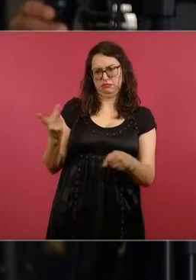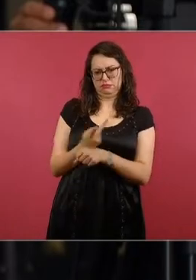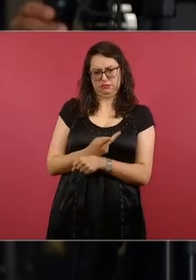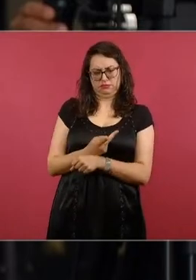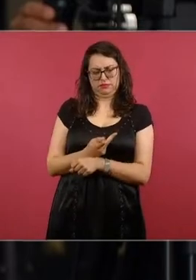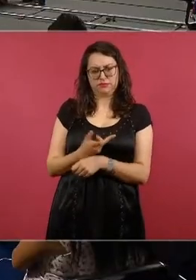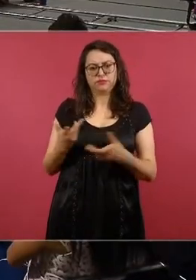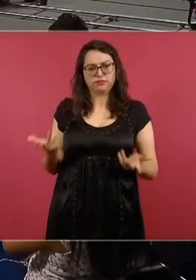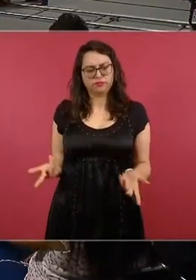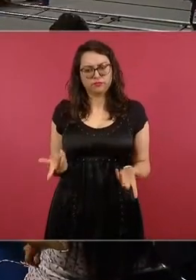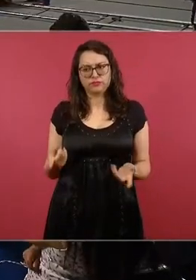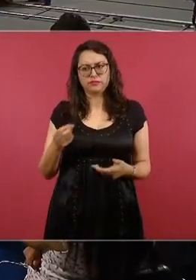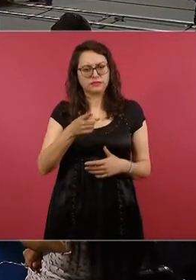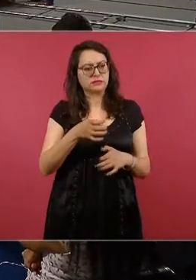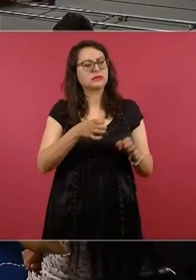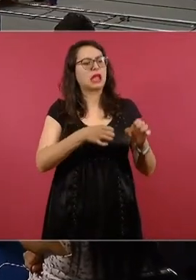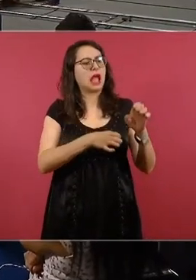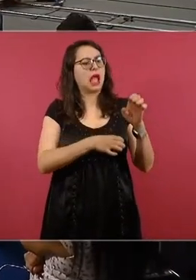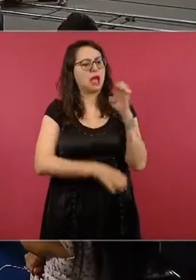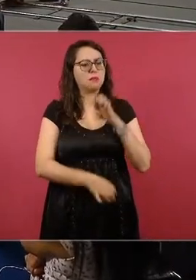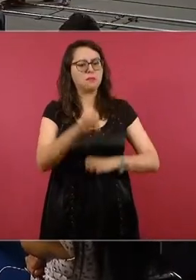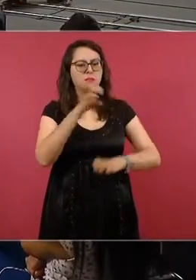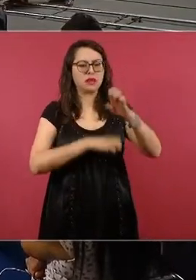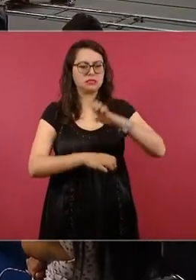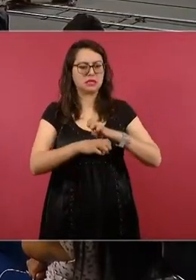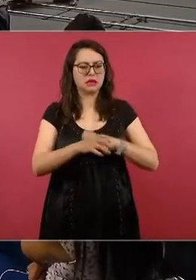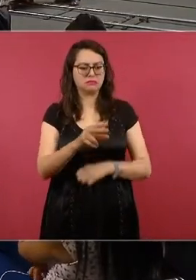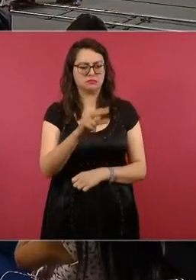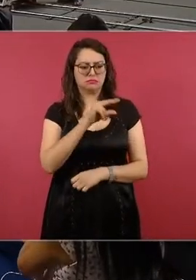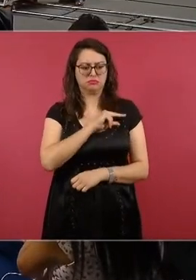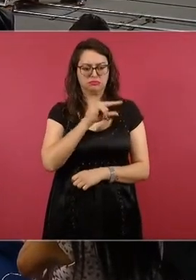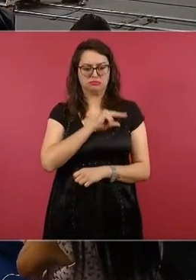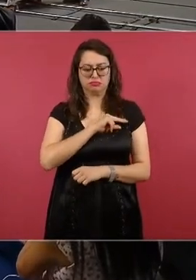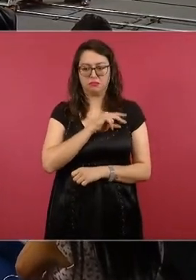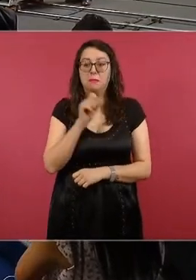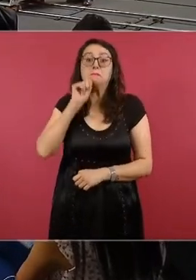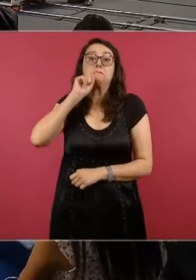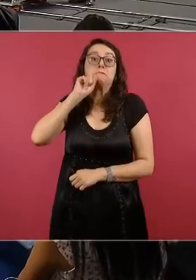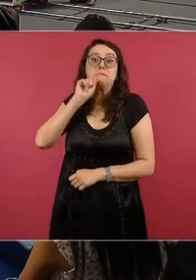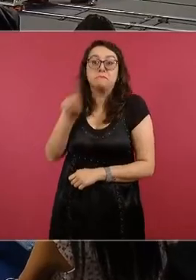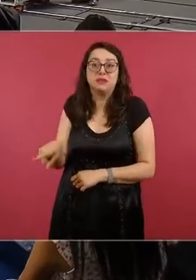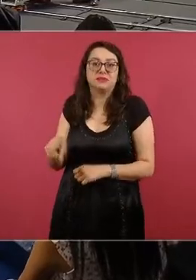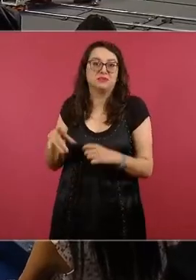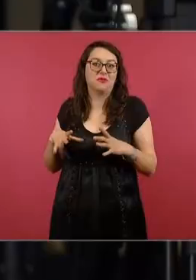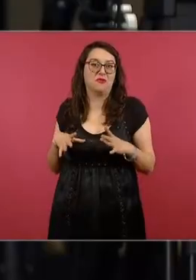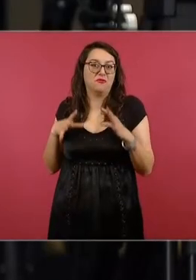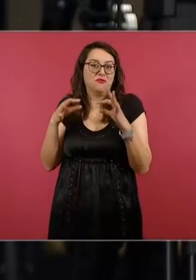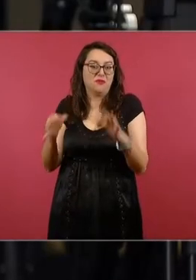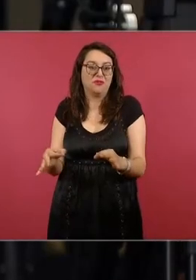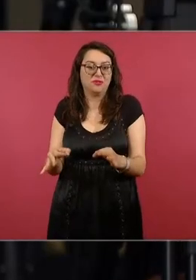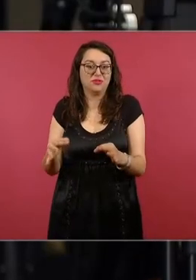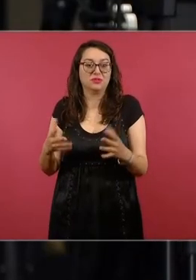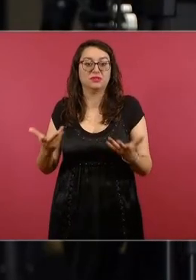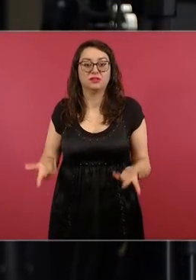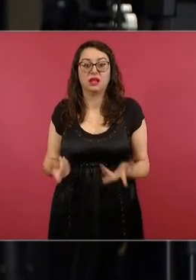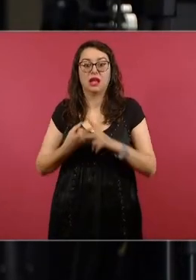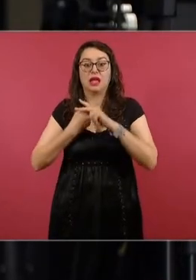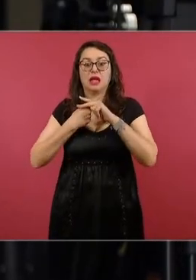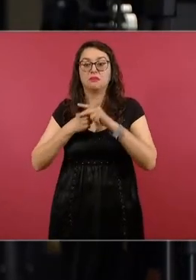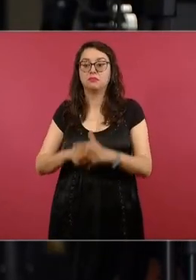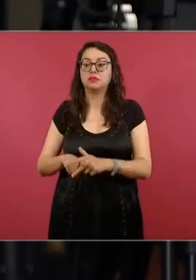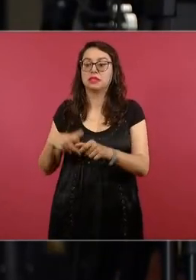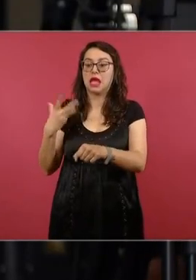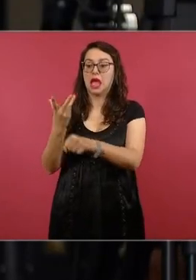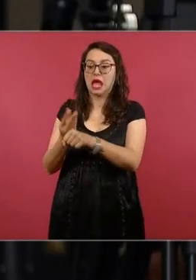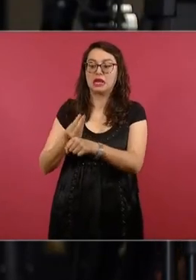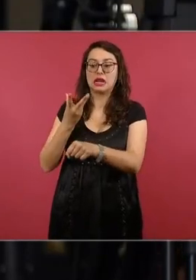institución contrató una empresa creada por su titular por 44 millones de pesos. La firma Cubo comenzará la rehabilitación del agua